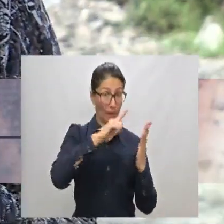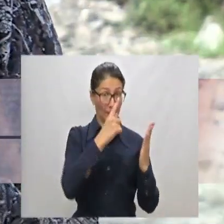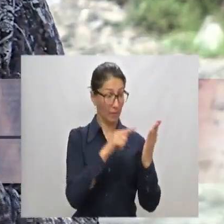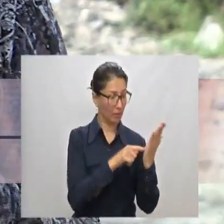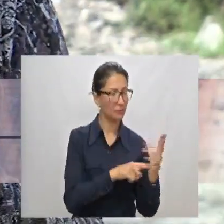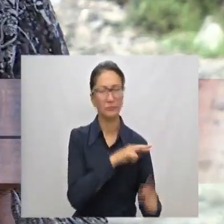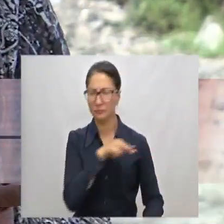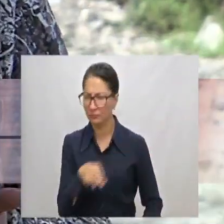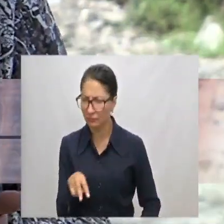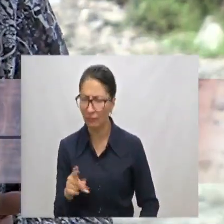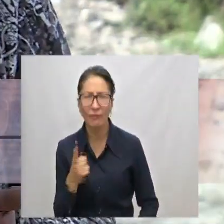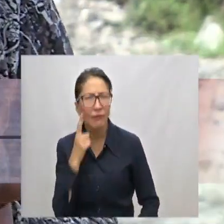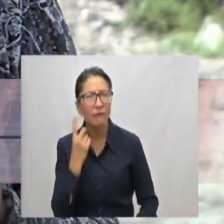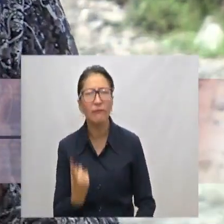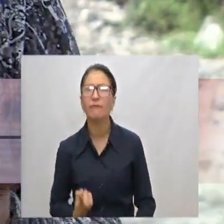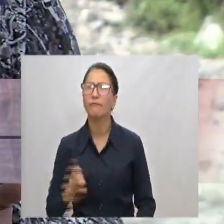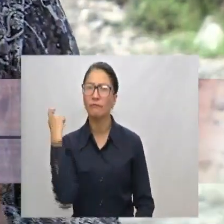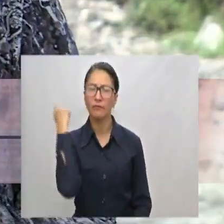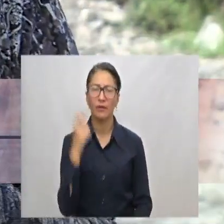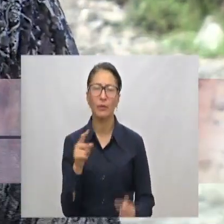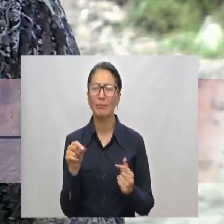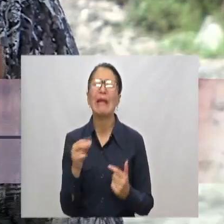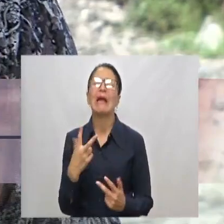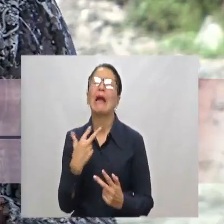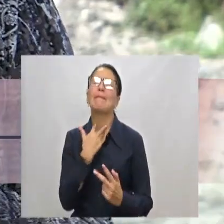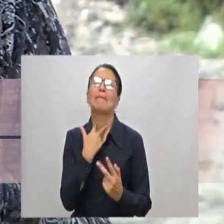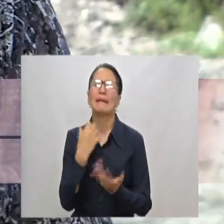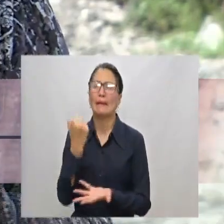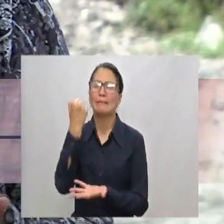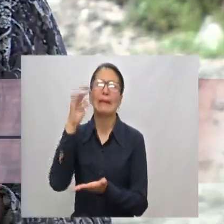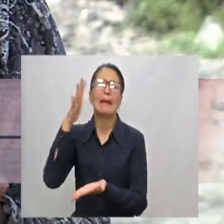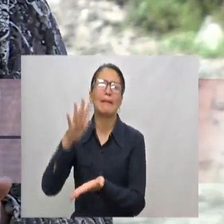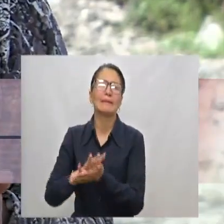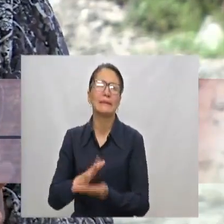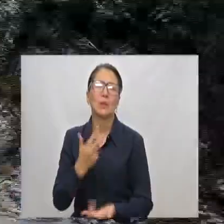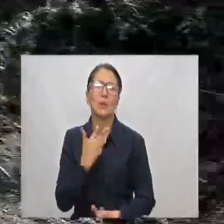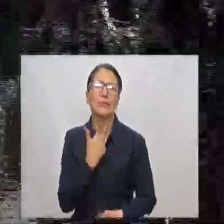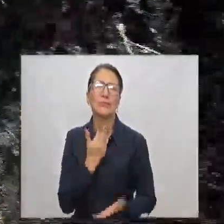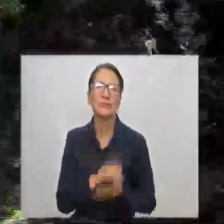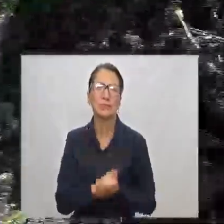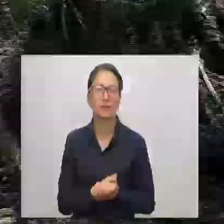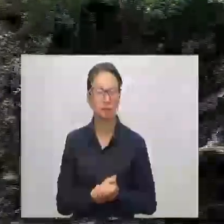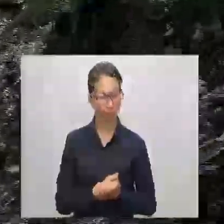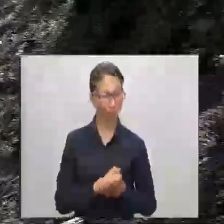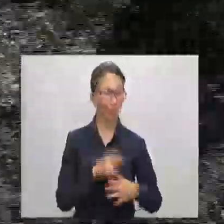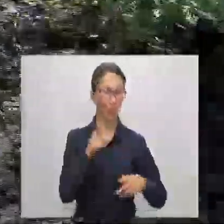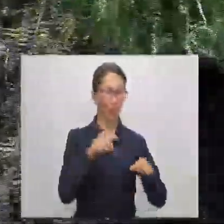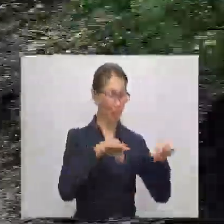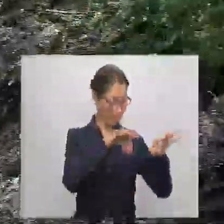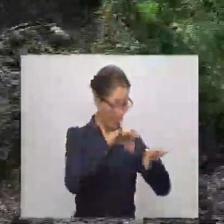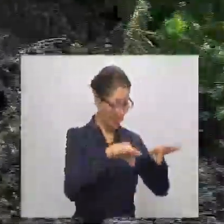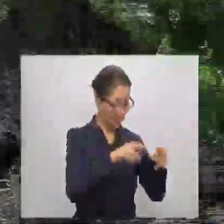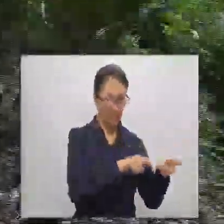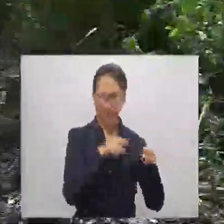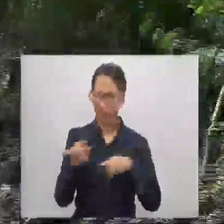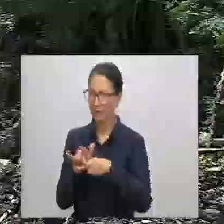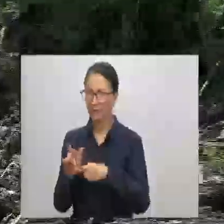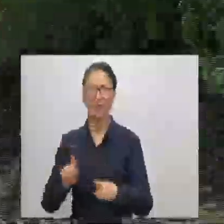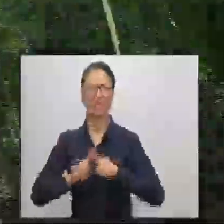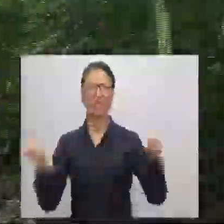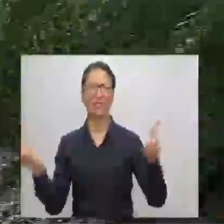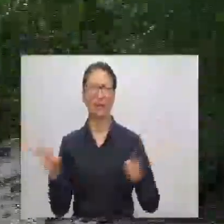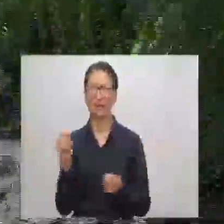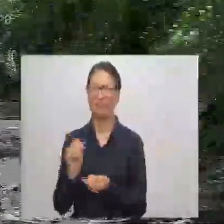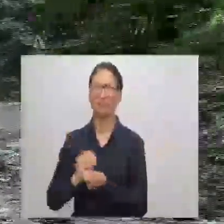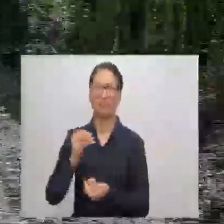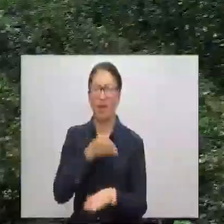contrato, quedó inconclusa. ¿Por qué? Porque los recursos no alcanzaron. Como había tanta diferencia entre lo diseñado y lo